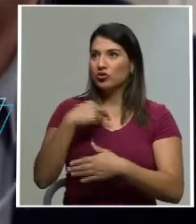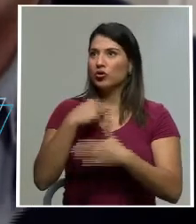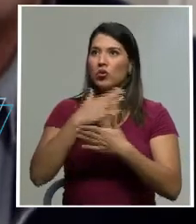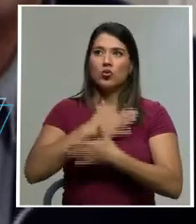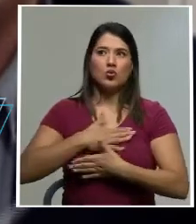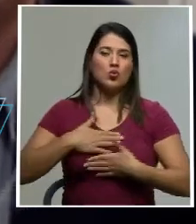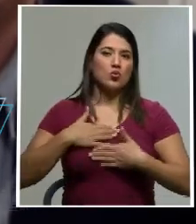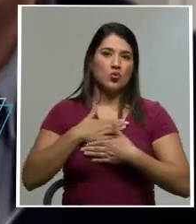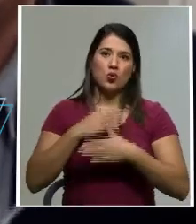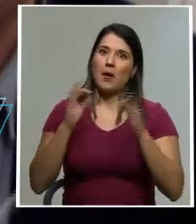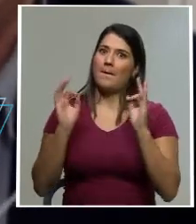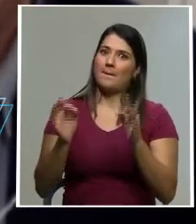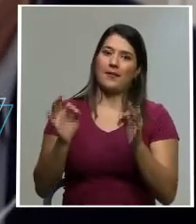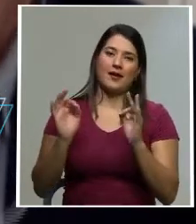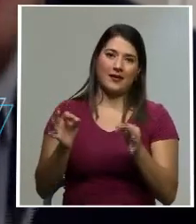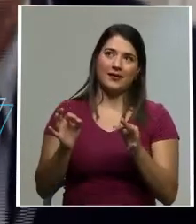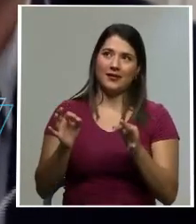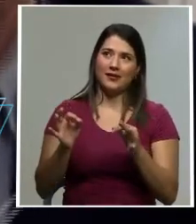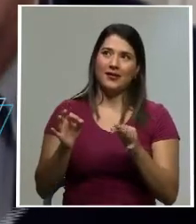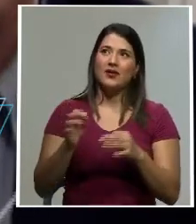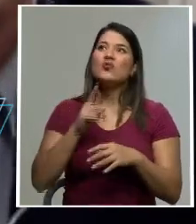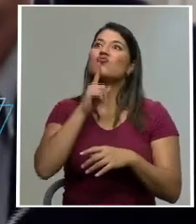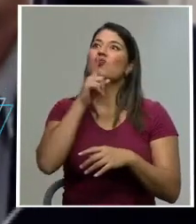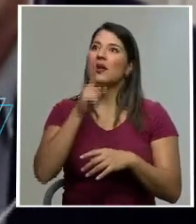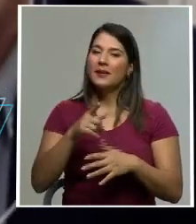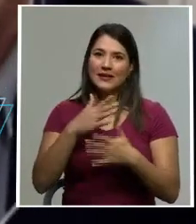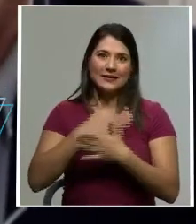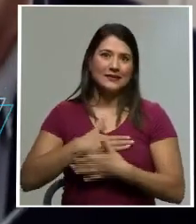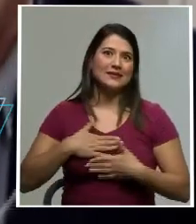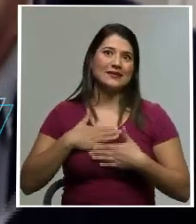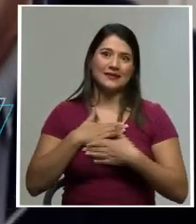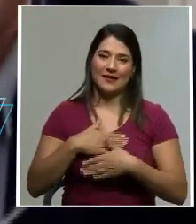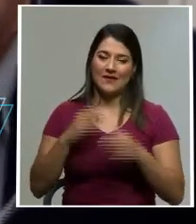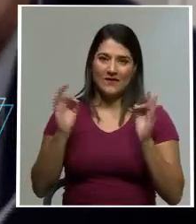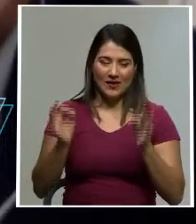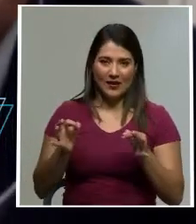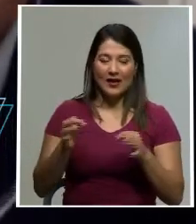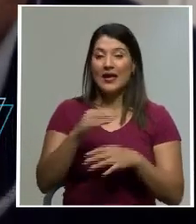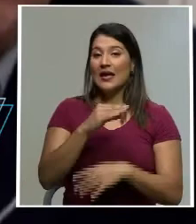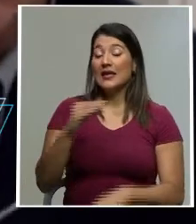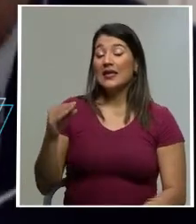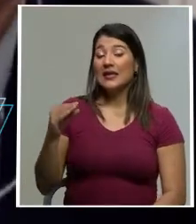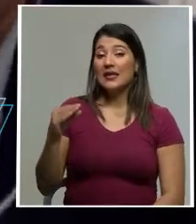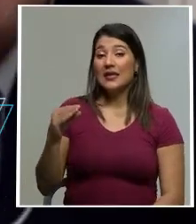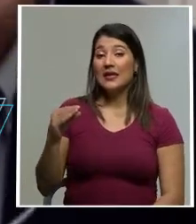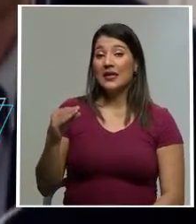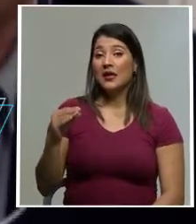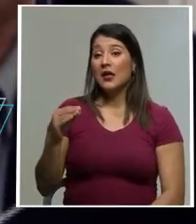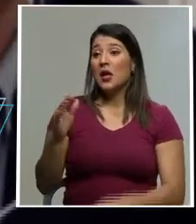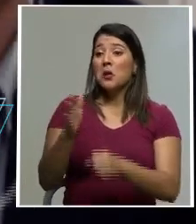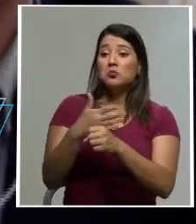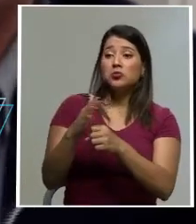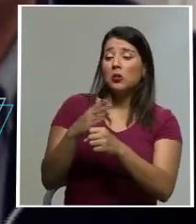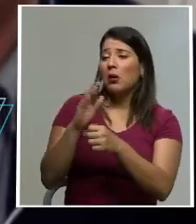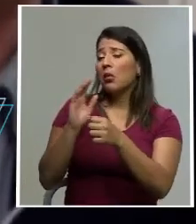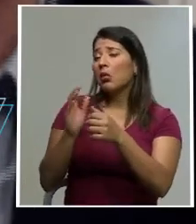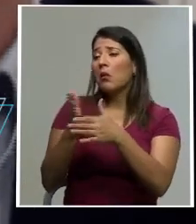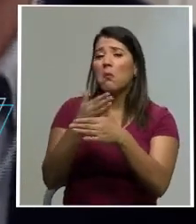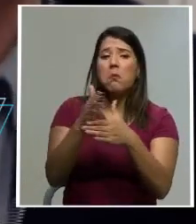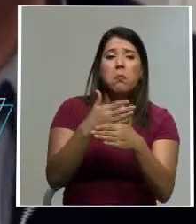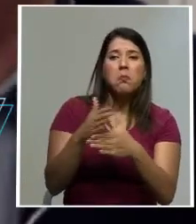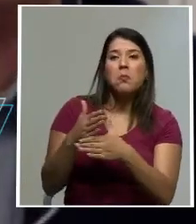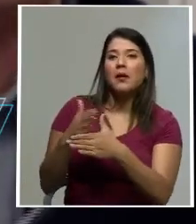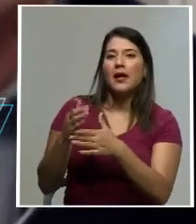bien, o sea, la pasábamos muy, muy bien. Y pues, o sea, entre cerveza y cerveza descubríamos